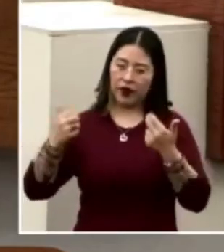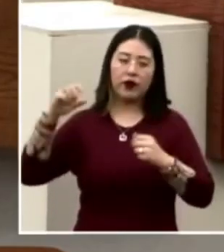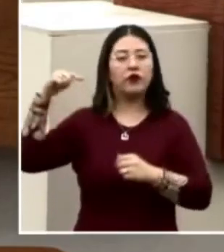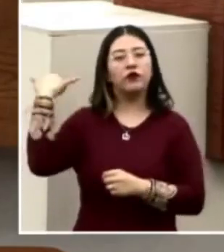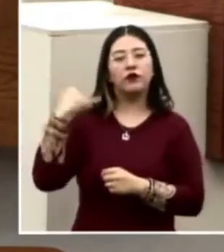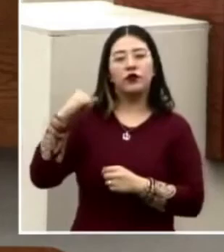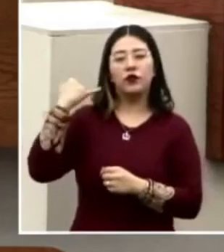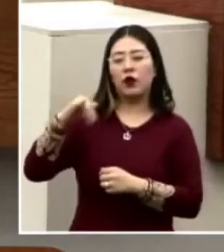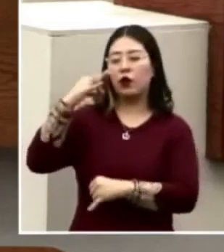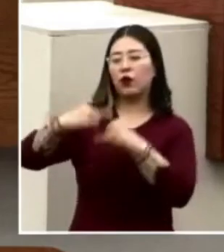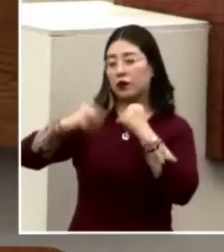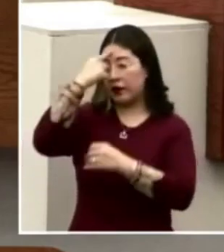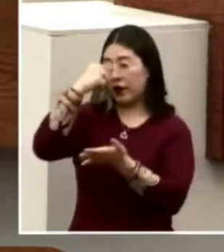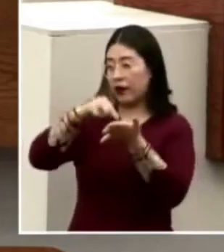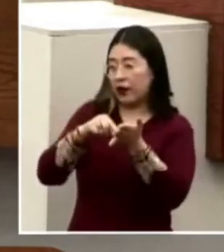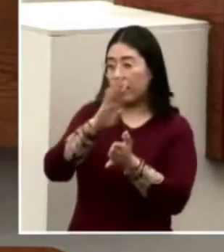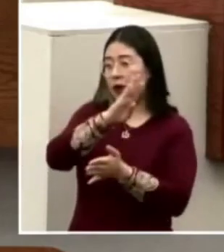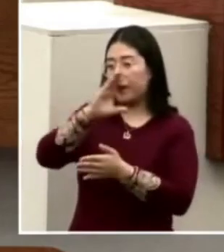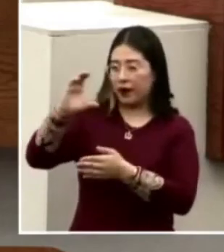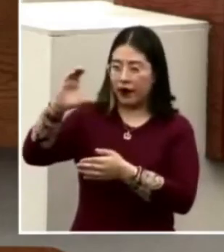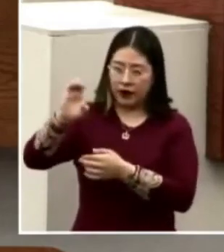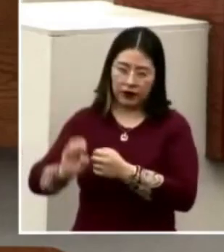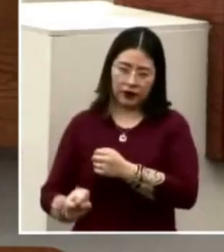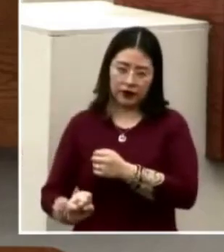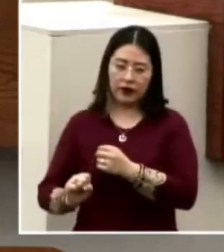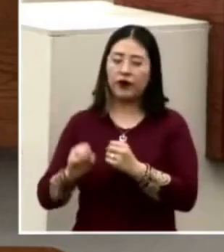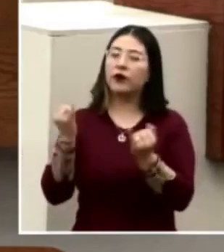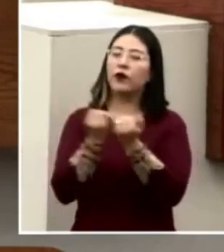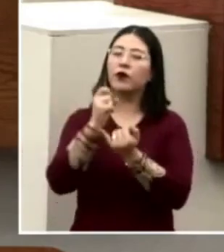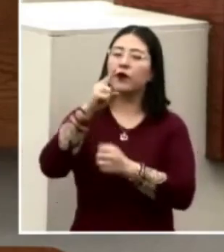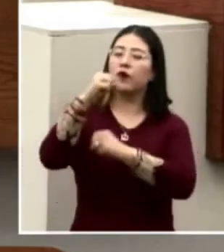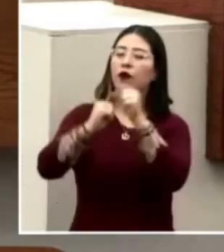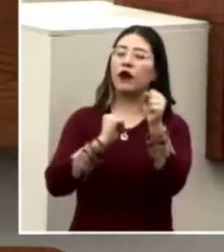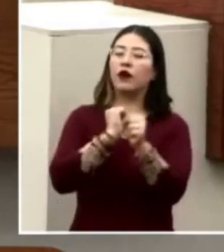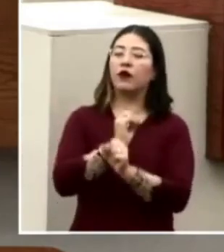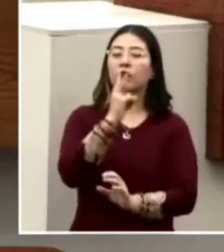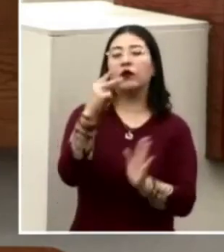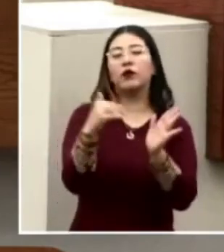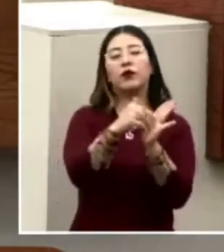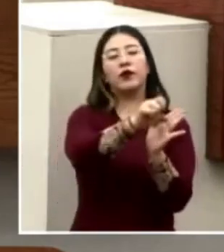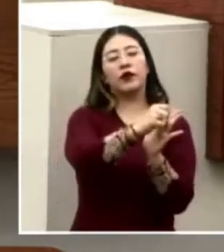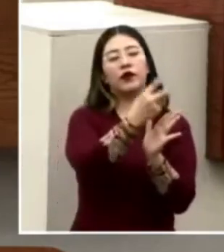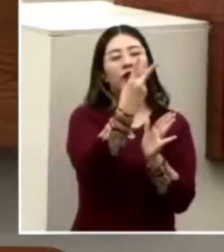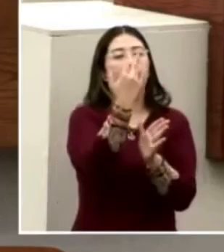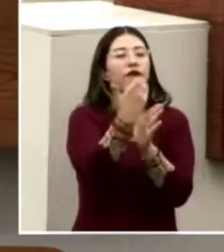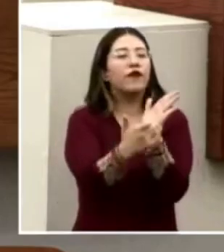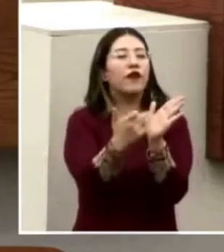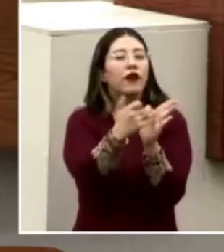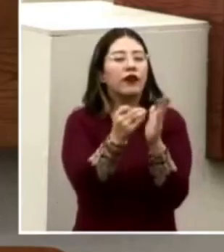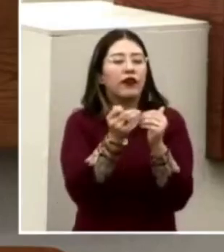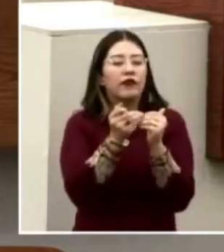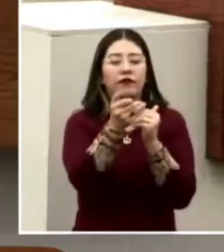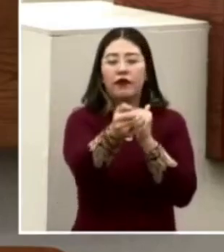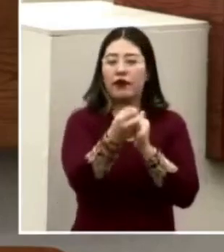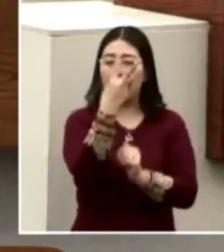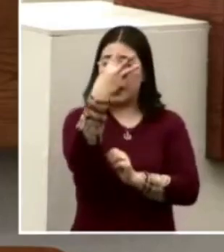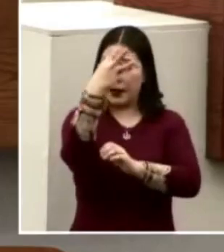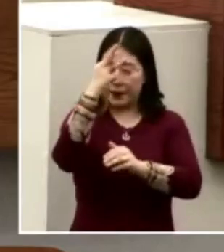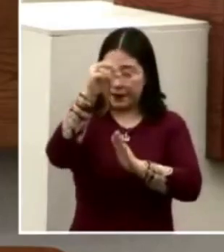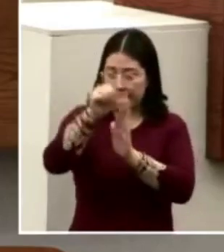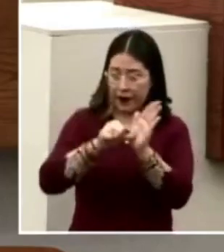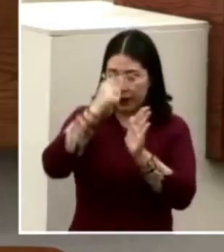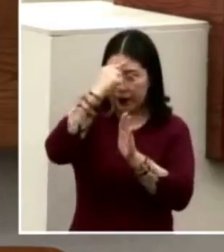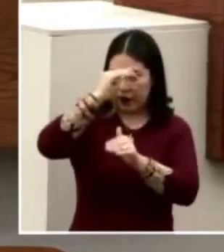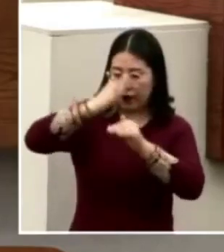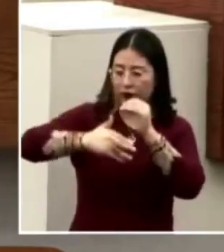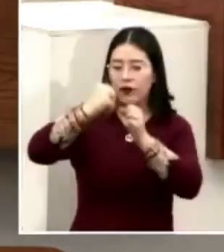último era Baja California Sur. Este año, cuando todavía faltan 3 meses para el cierre de